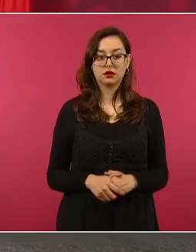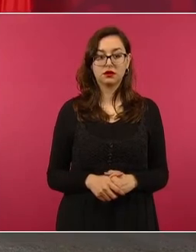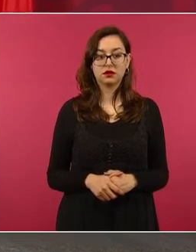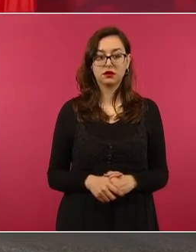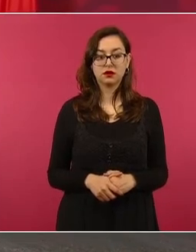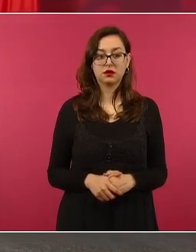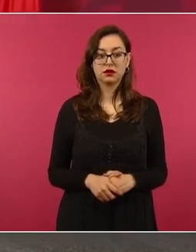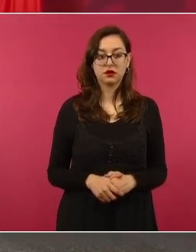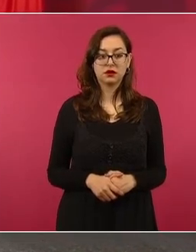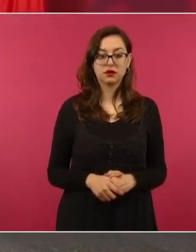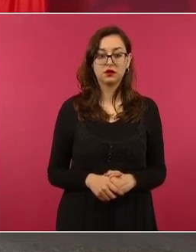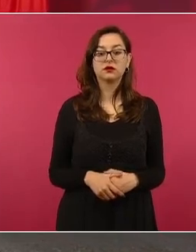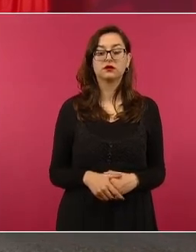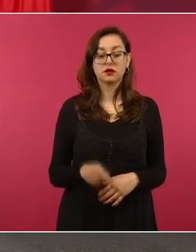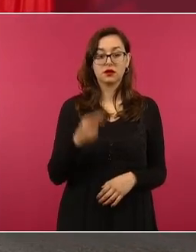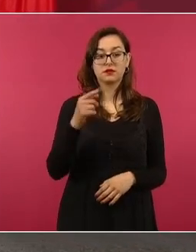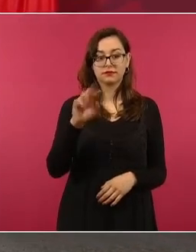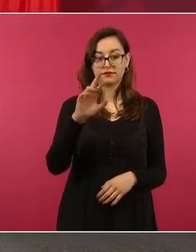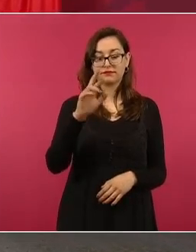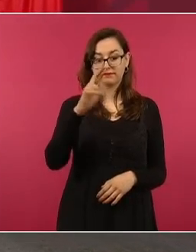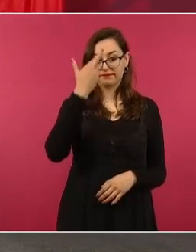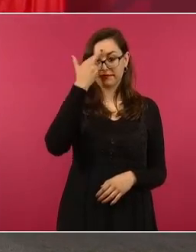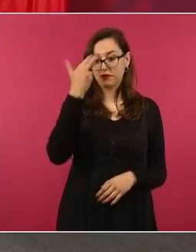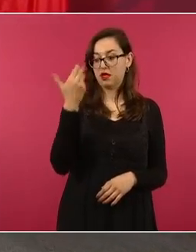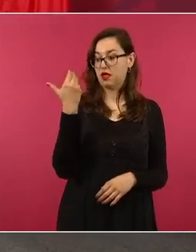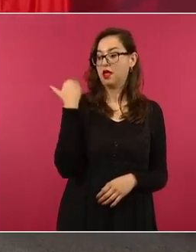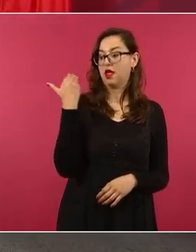el grupo Firme.